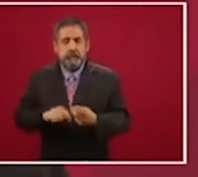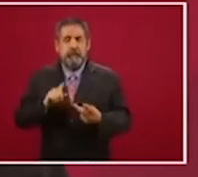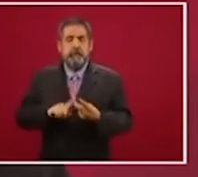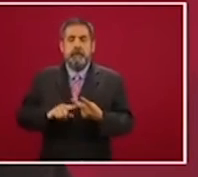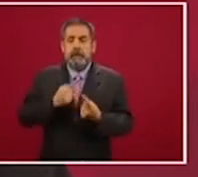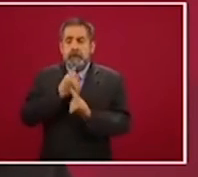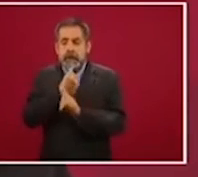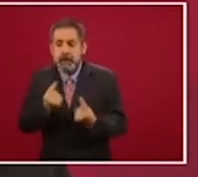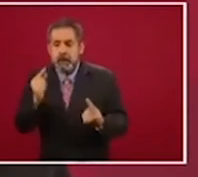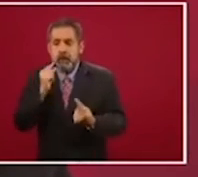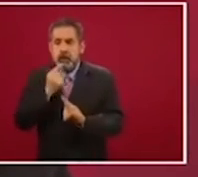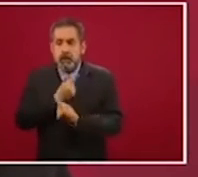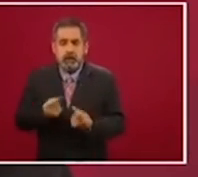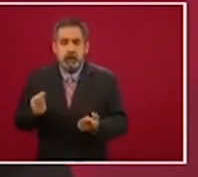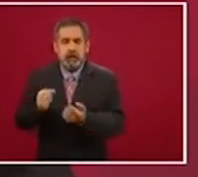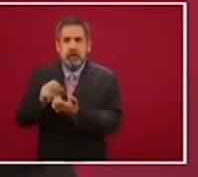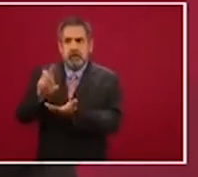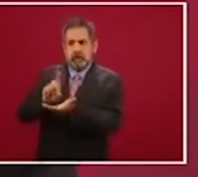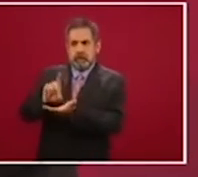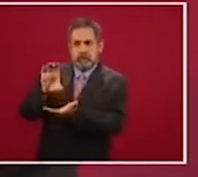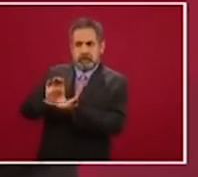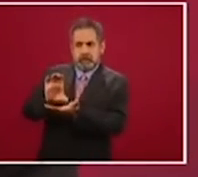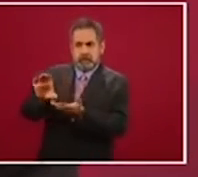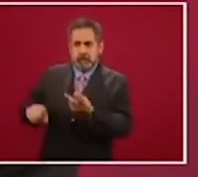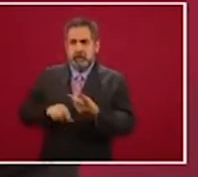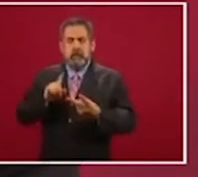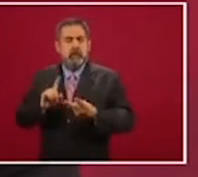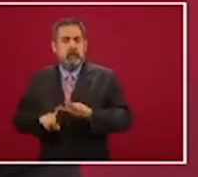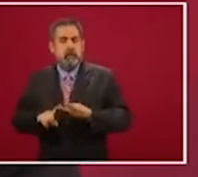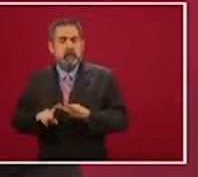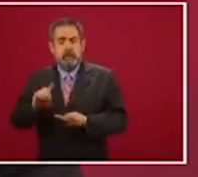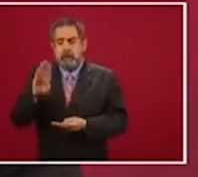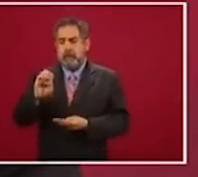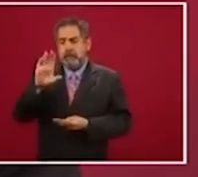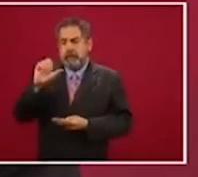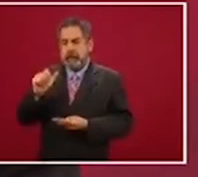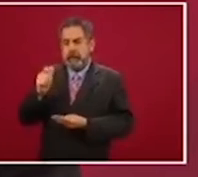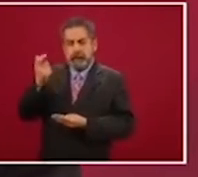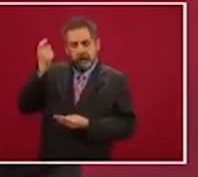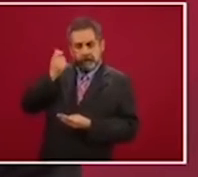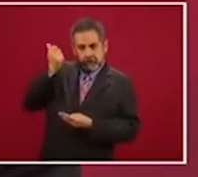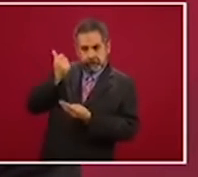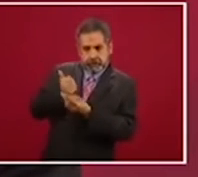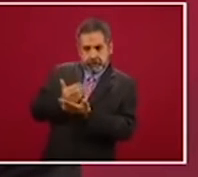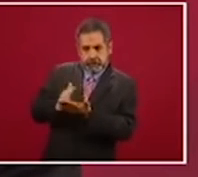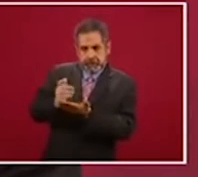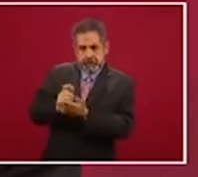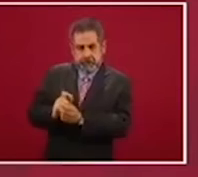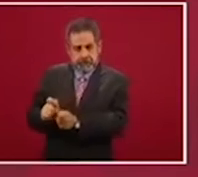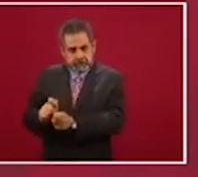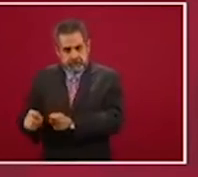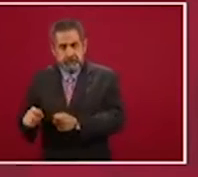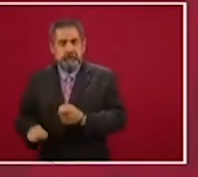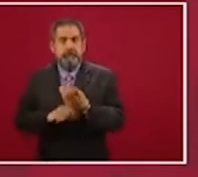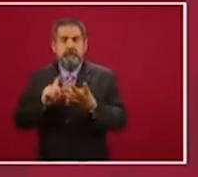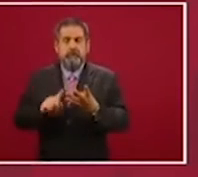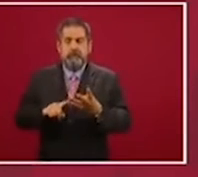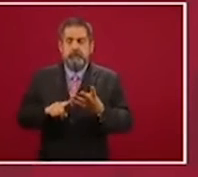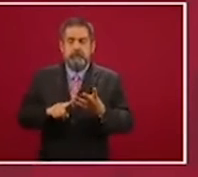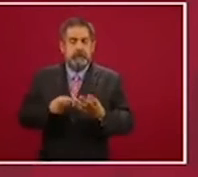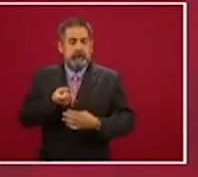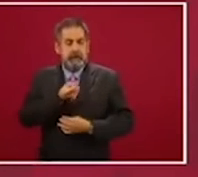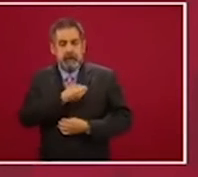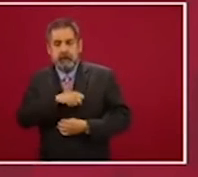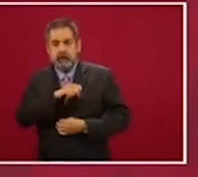discapacidad lo de las becas y lo de salud la atención médica y los medicamentos